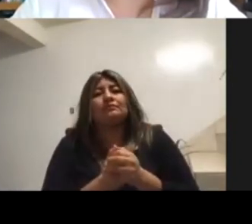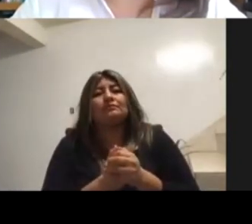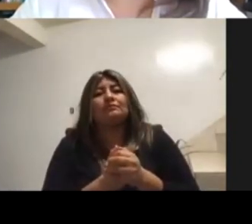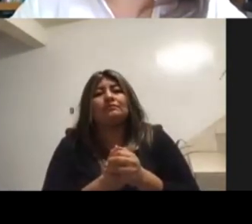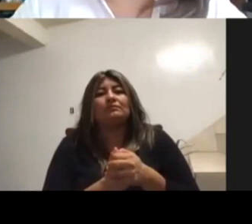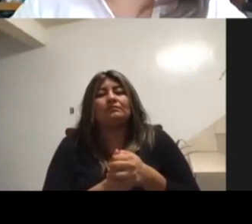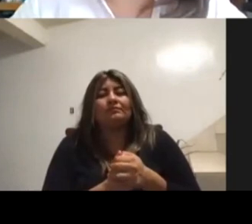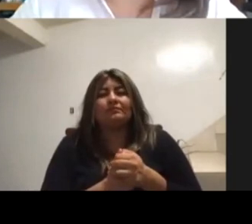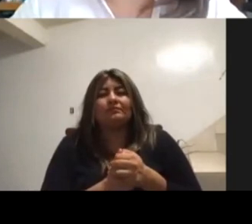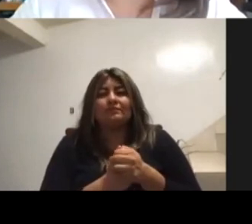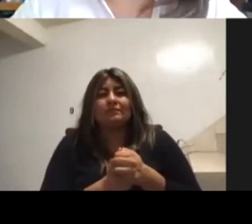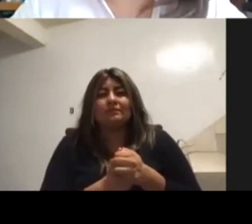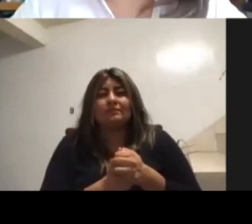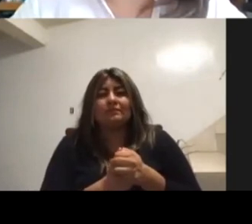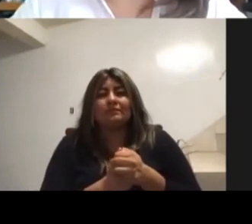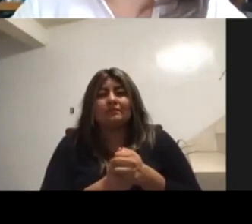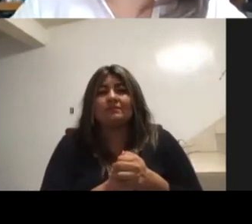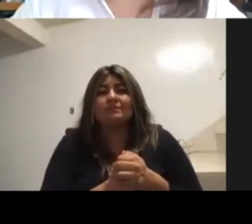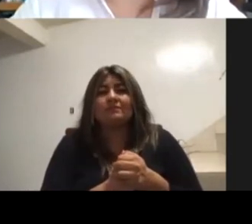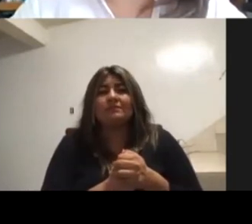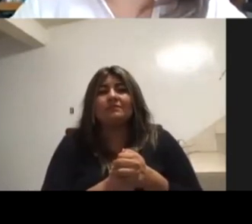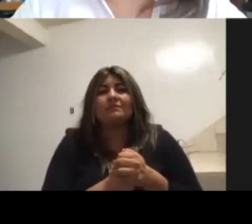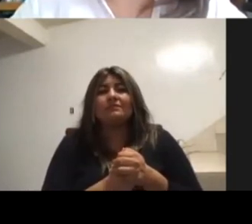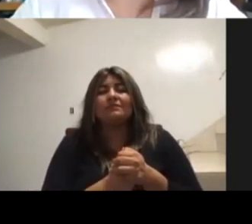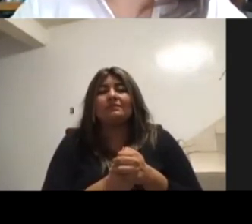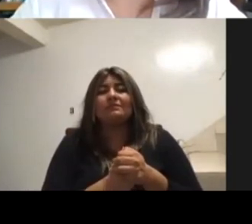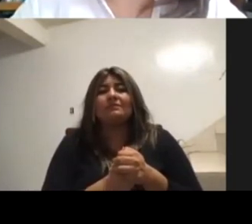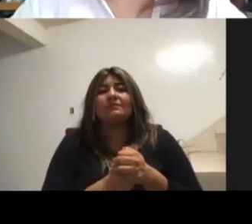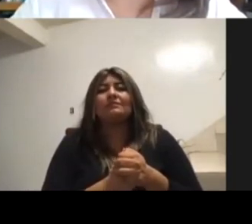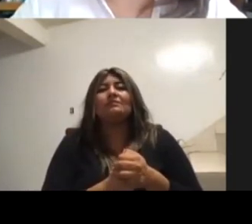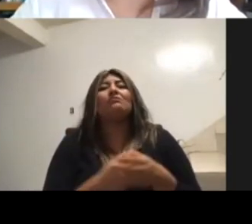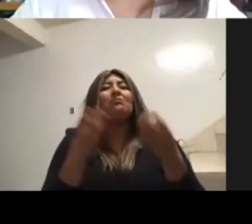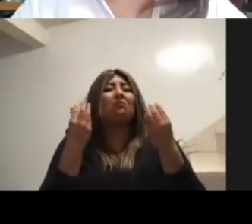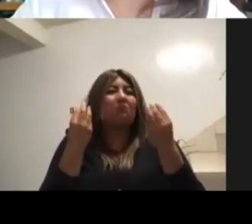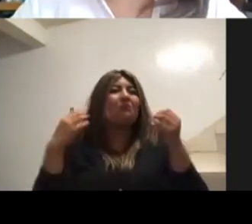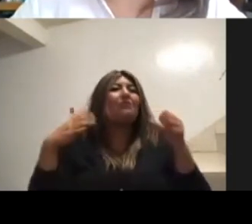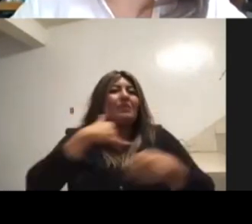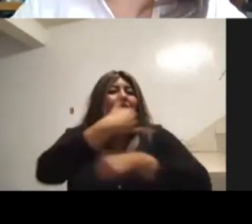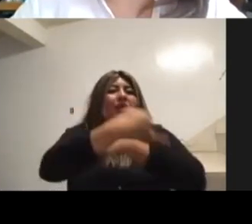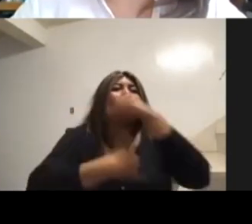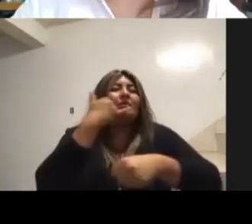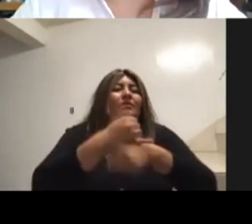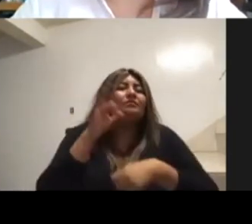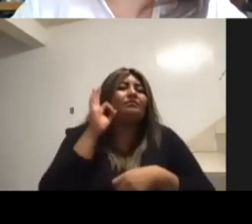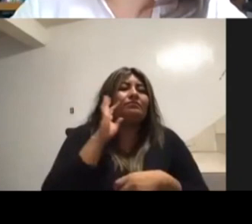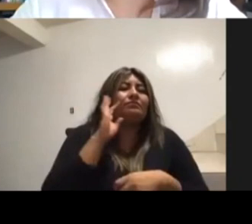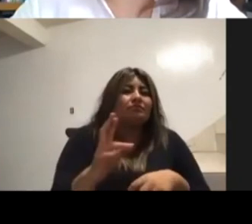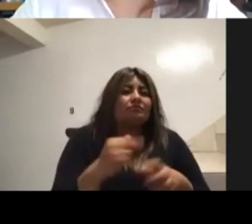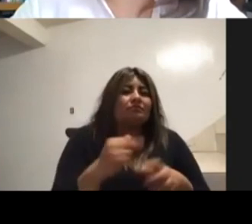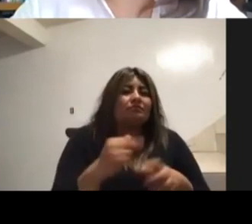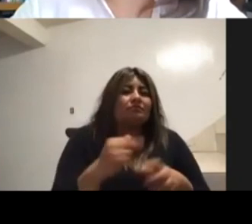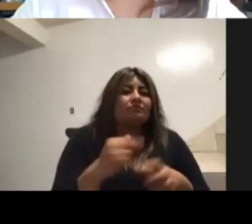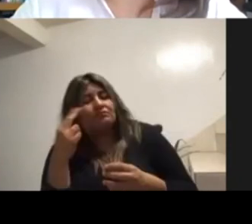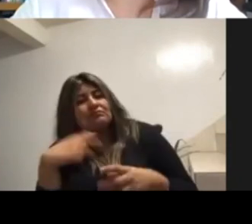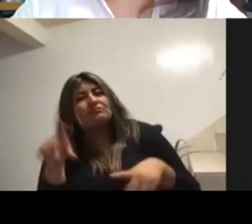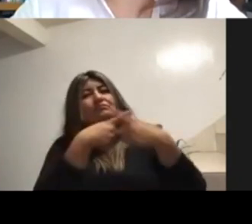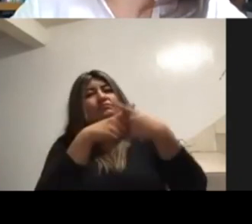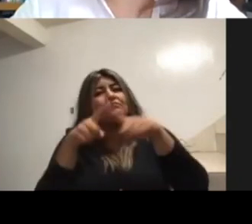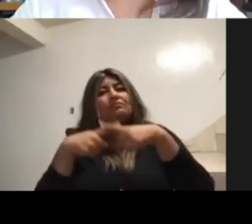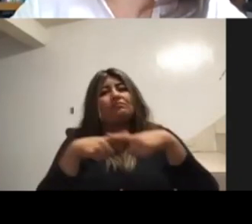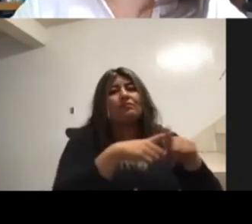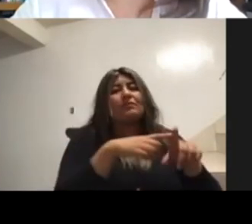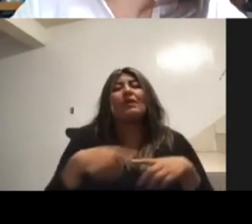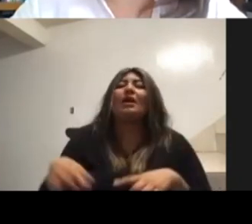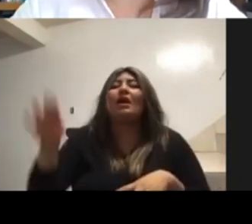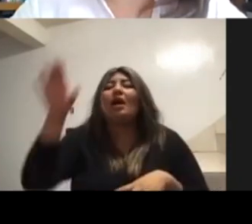que estuviera mucho mejor dispuesto para atender a la diversidad, tanto a la diversidad cultural y lingüística como